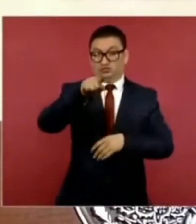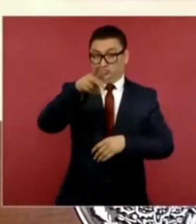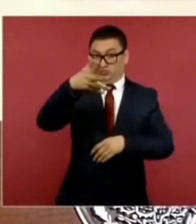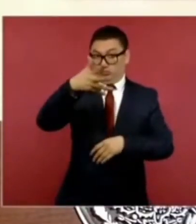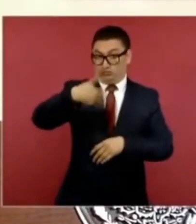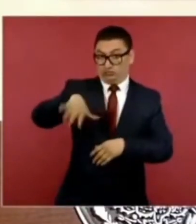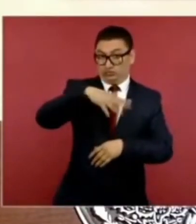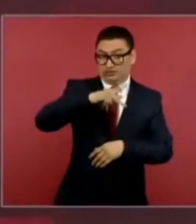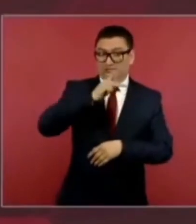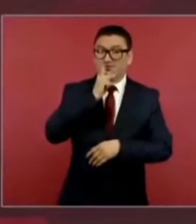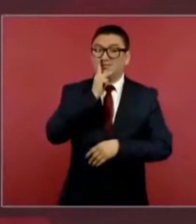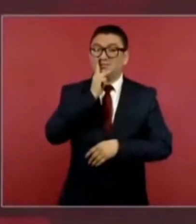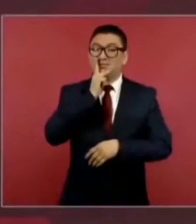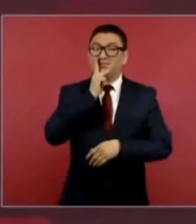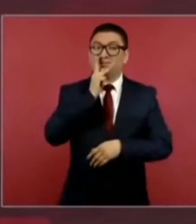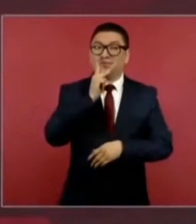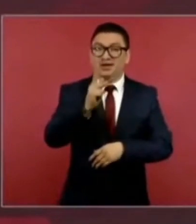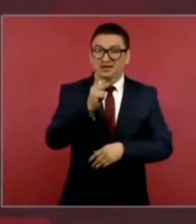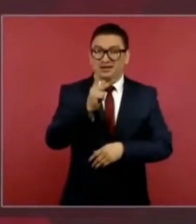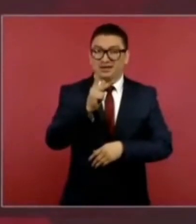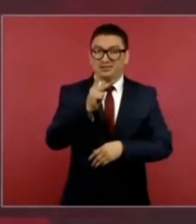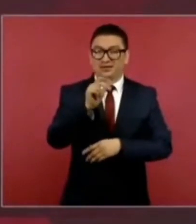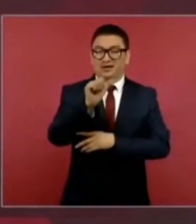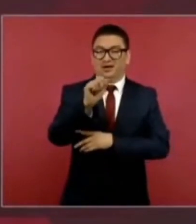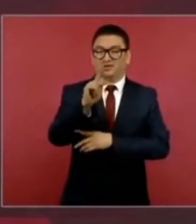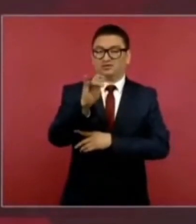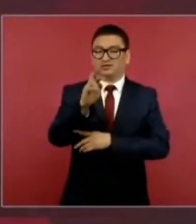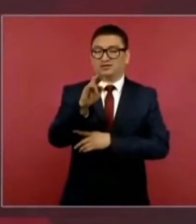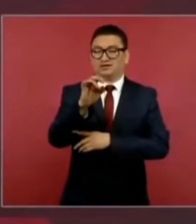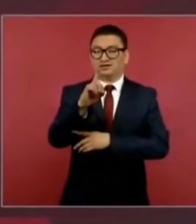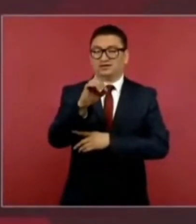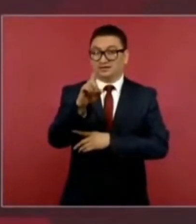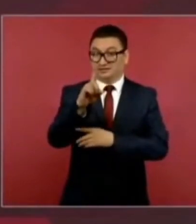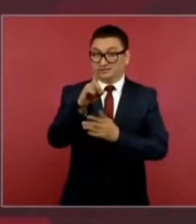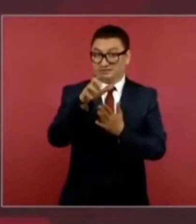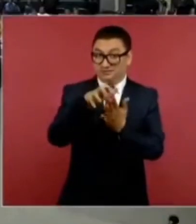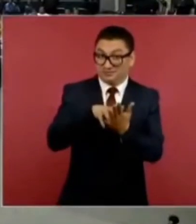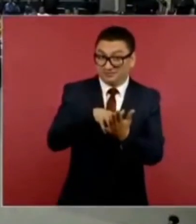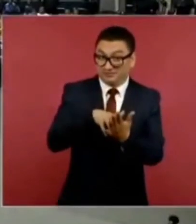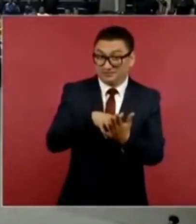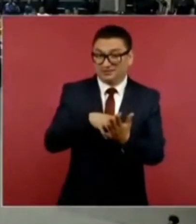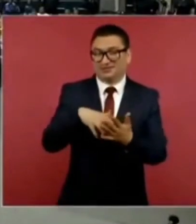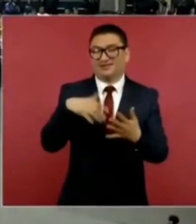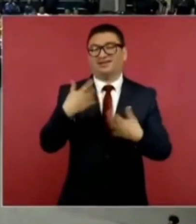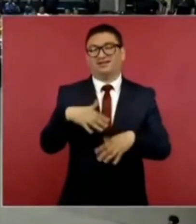palabra austeridad, es así. Hago la tarea, señor presidente.